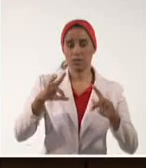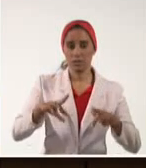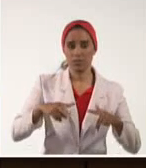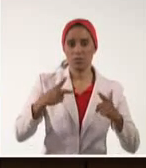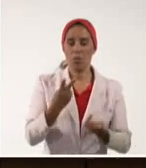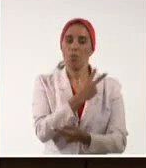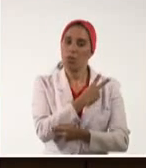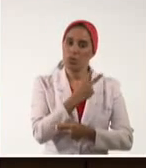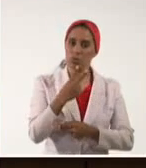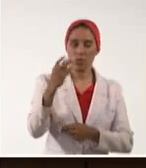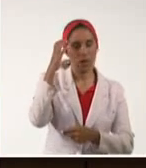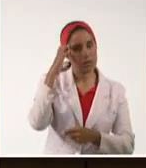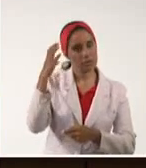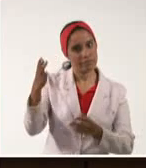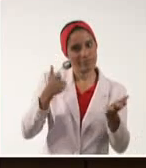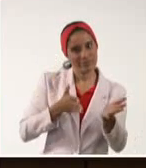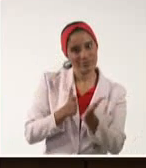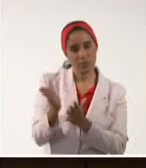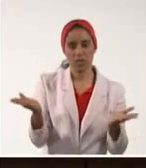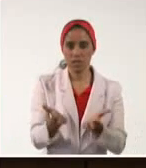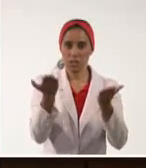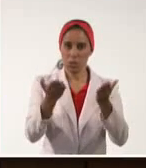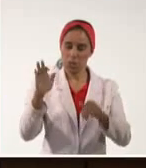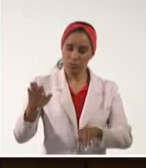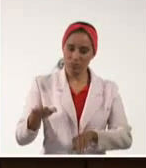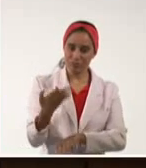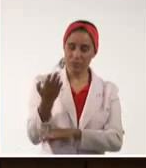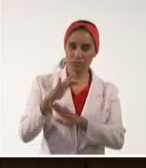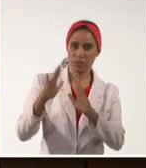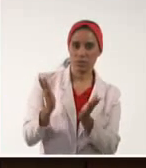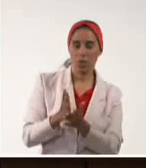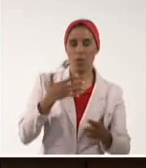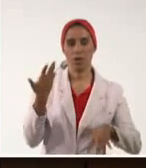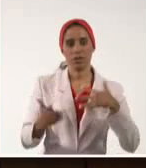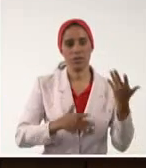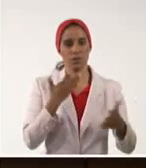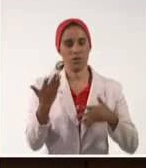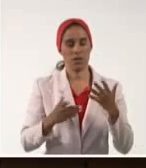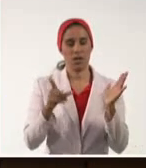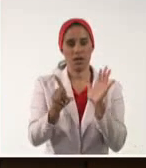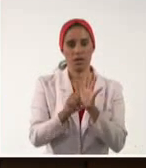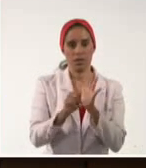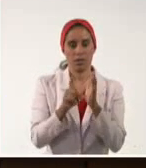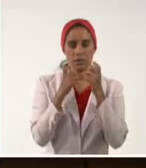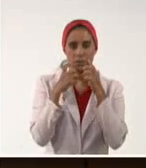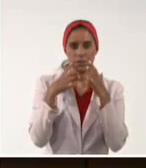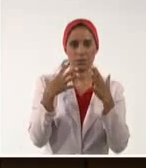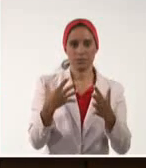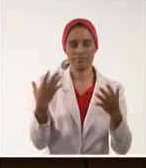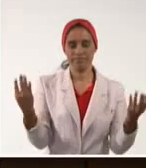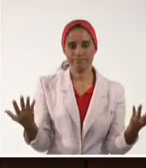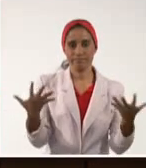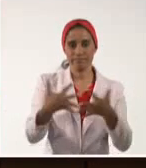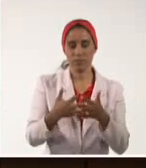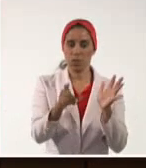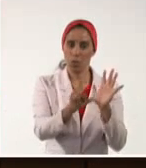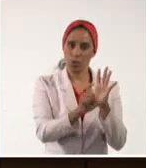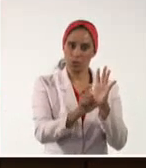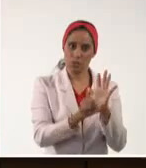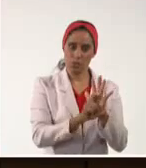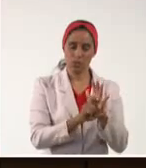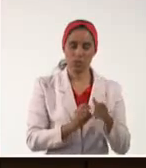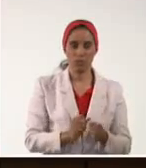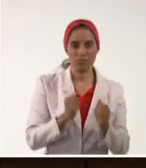Estado de continuar desarrollando y perfeccionando la actividad legislativa en correspondencia con la Constitución y el